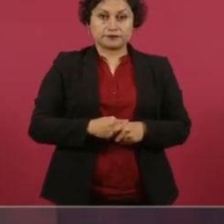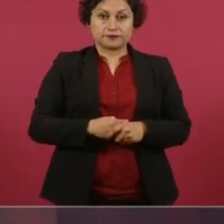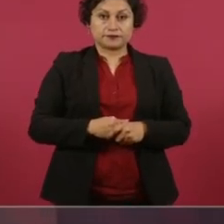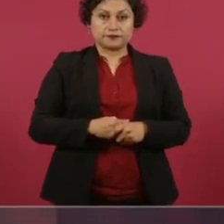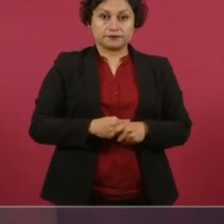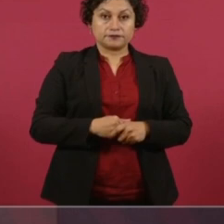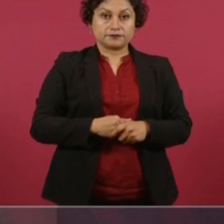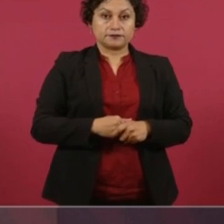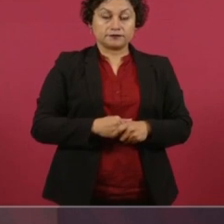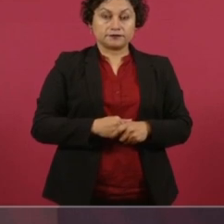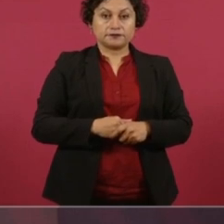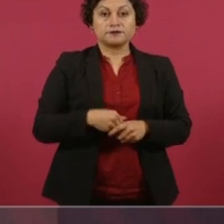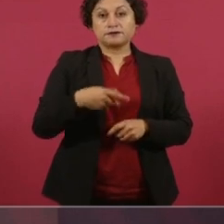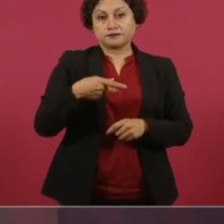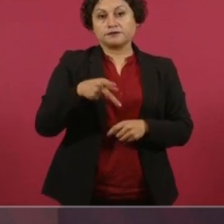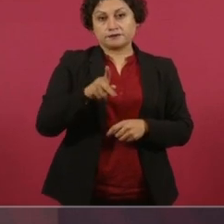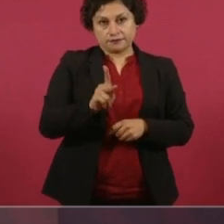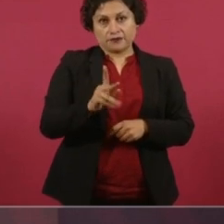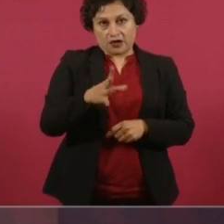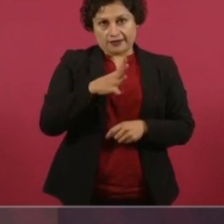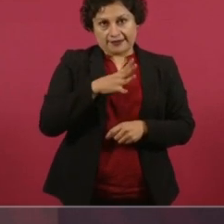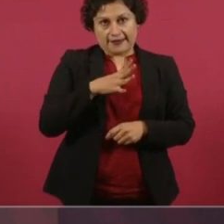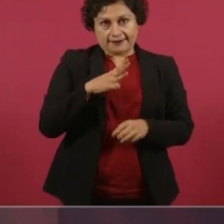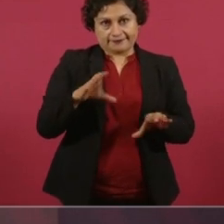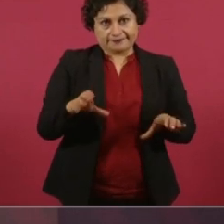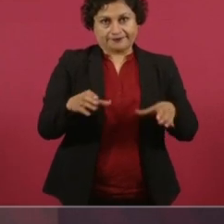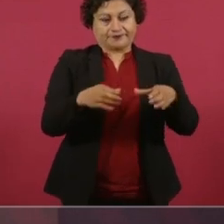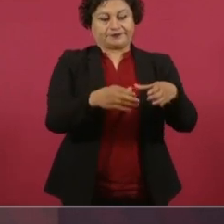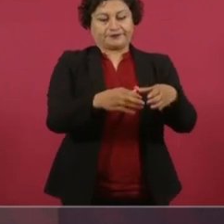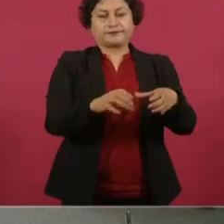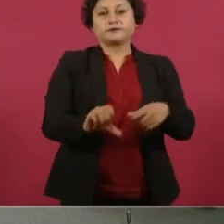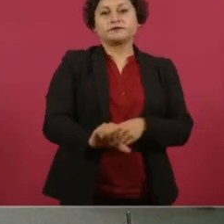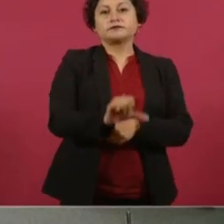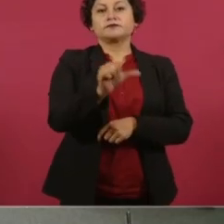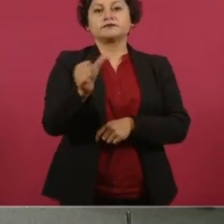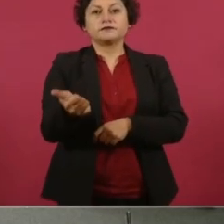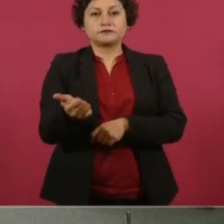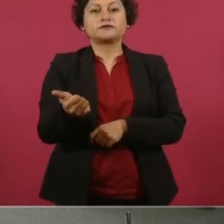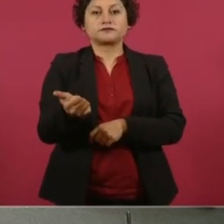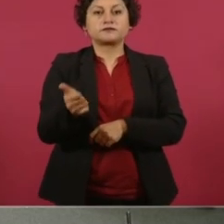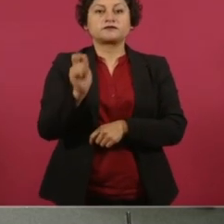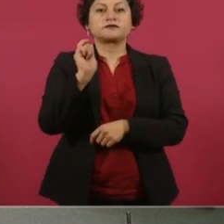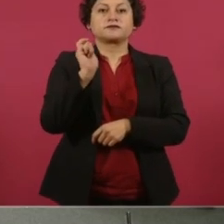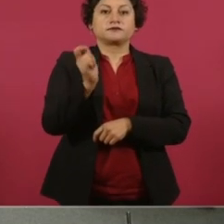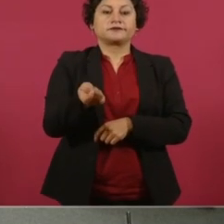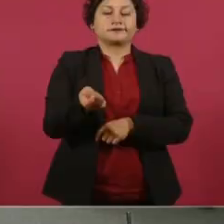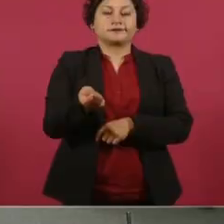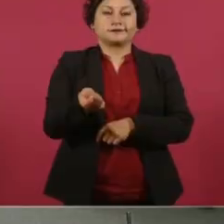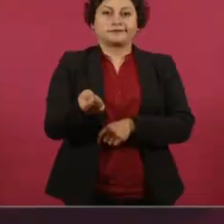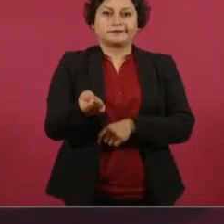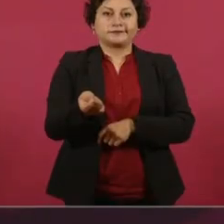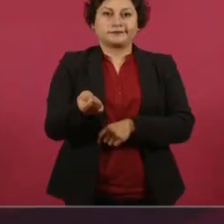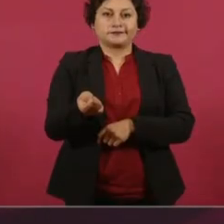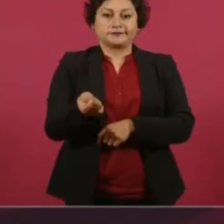existe ese bloque. Y luego los articulistas, ahí también,